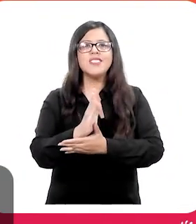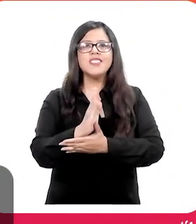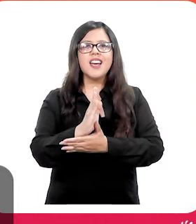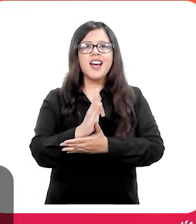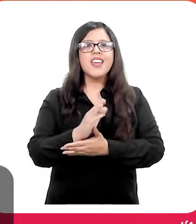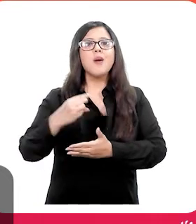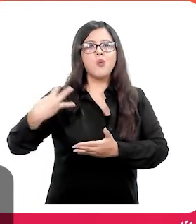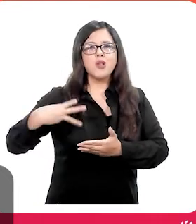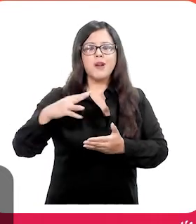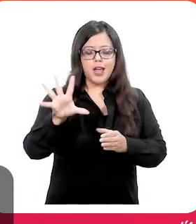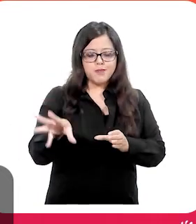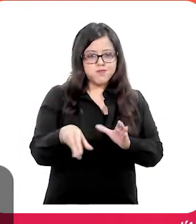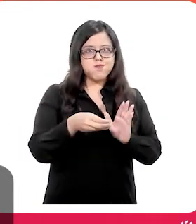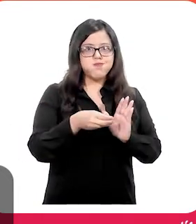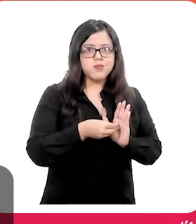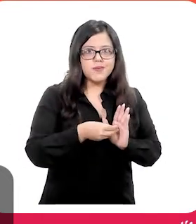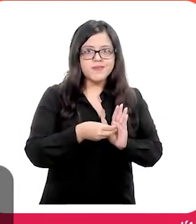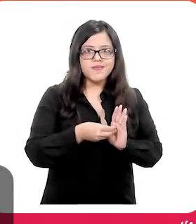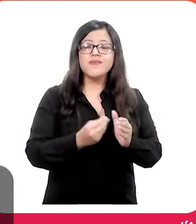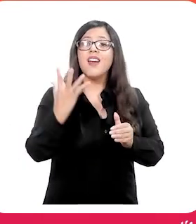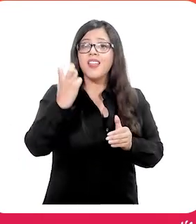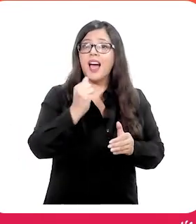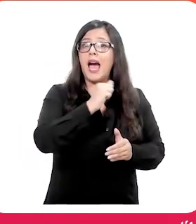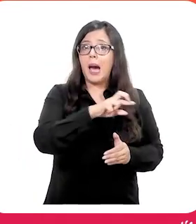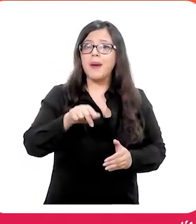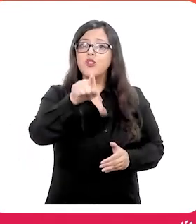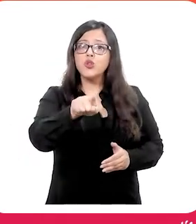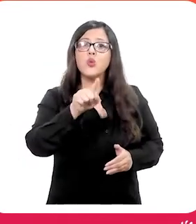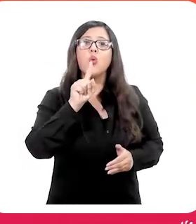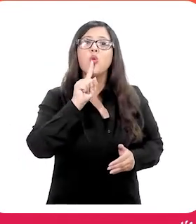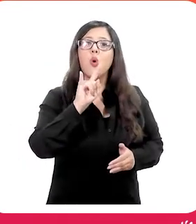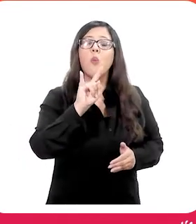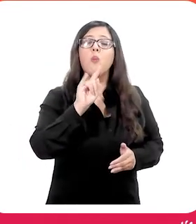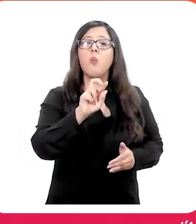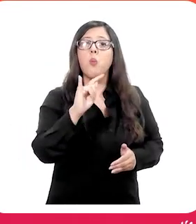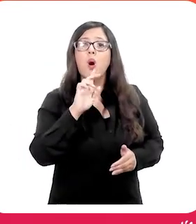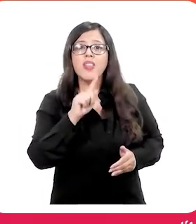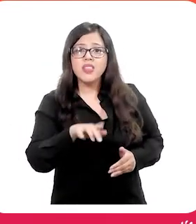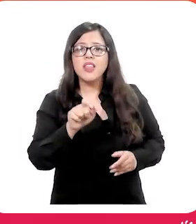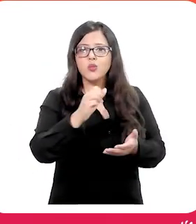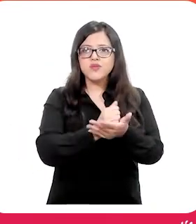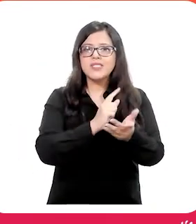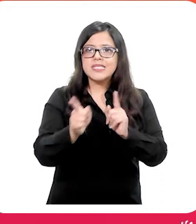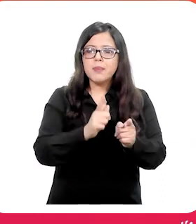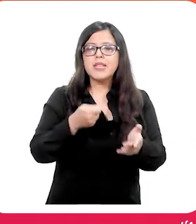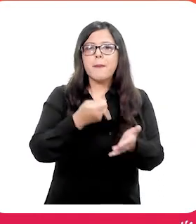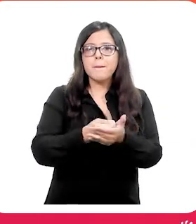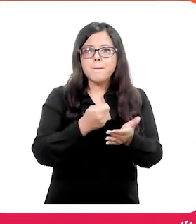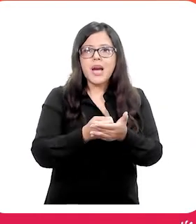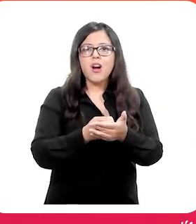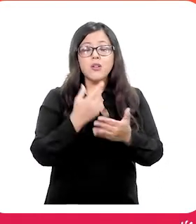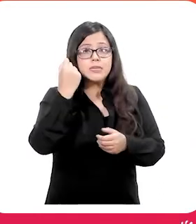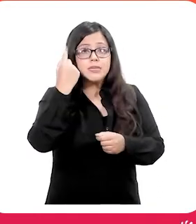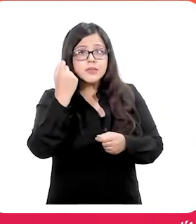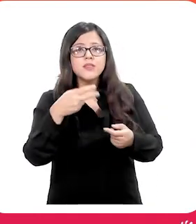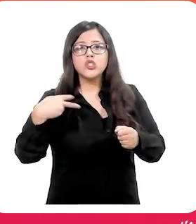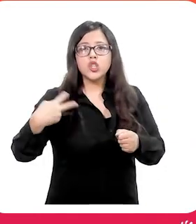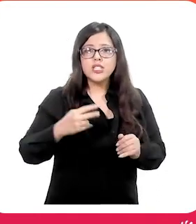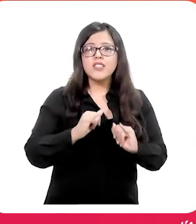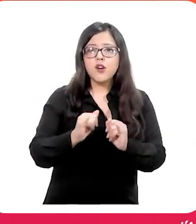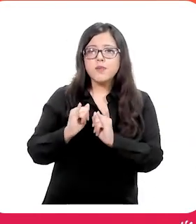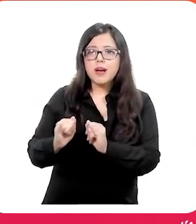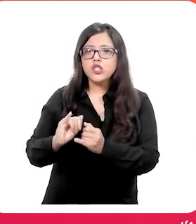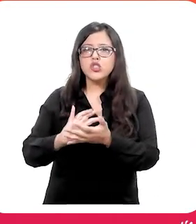comenzar a llevar el municipio en tu bolsillo. Descarga la app Tu Puente y haz tus trámites, pagos, entérate